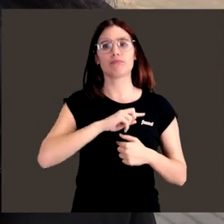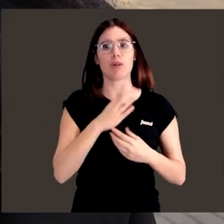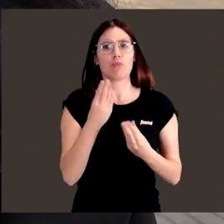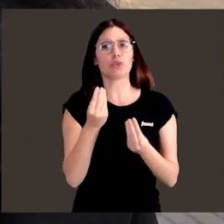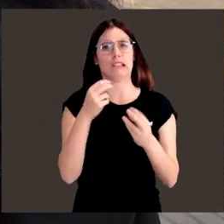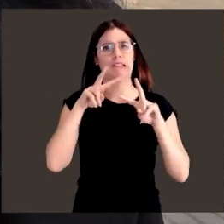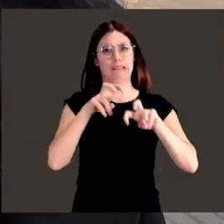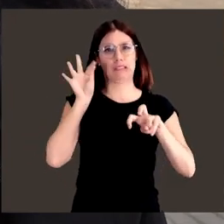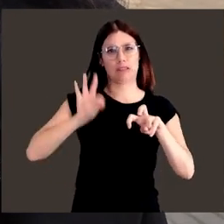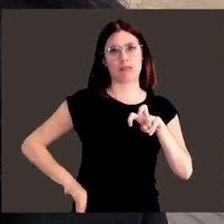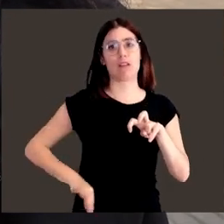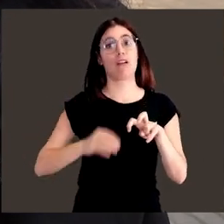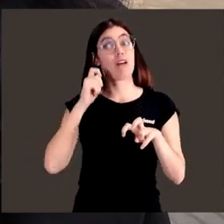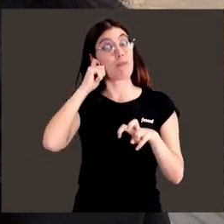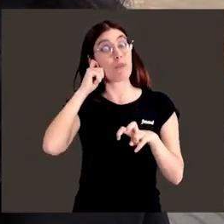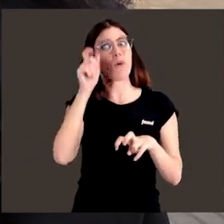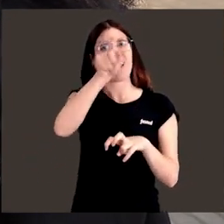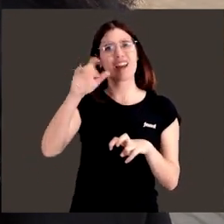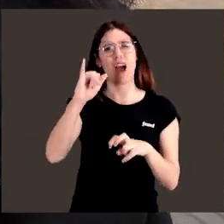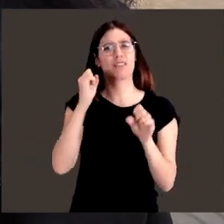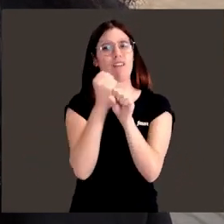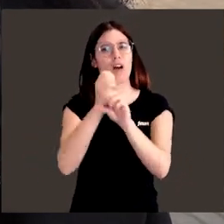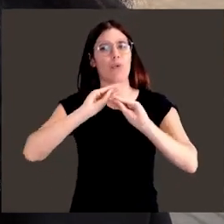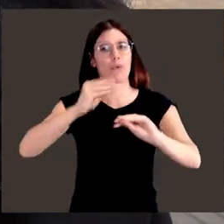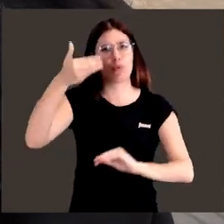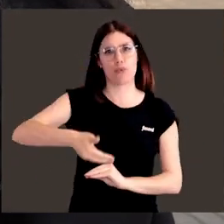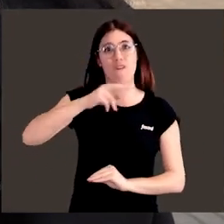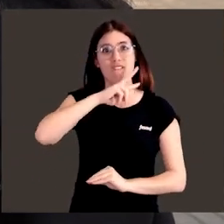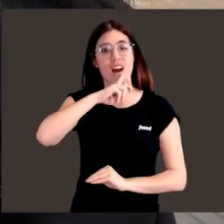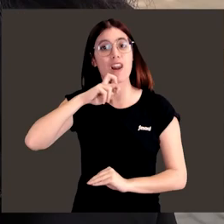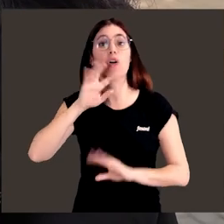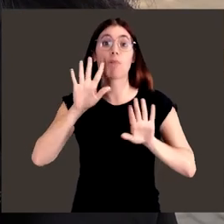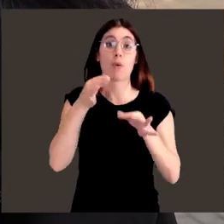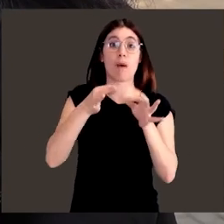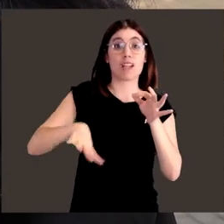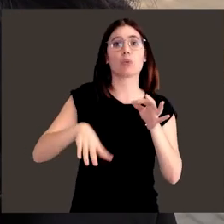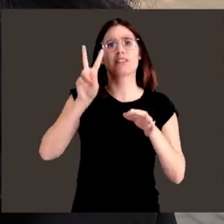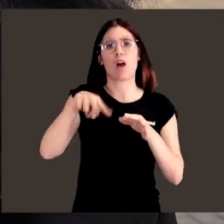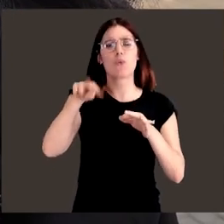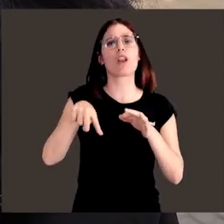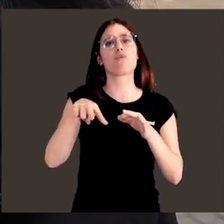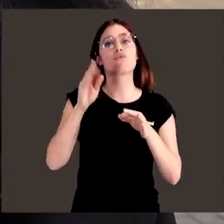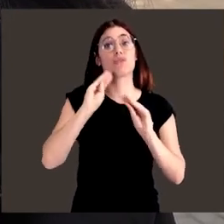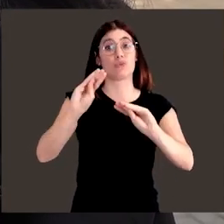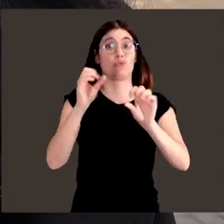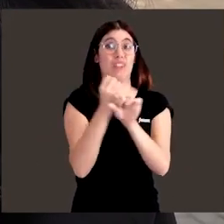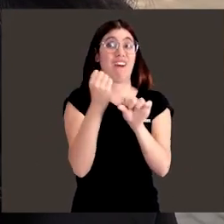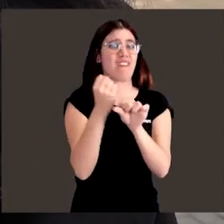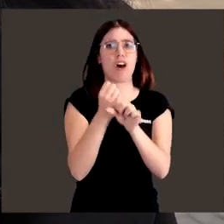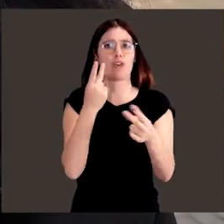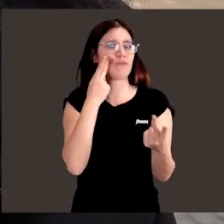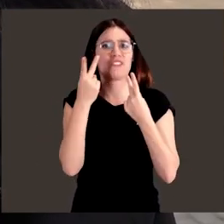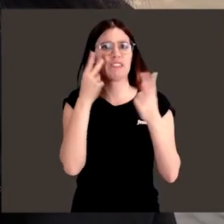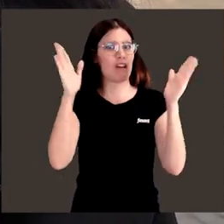de científiques dones, molt relevant, que han fet feina molt important i que malauradament encara a dia d'avui la feina de